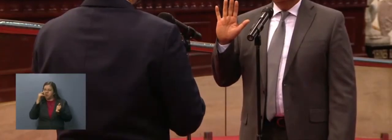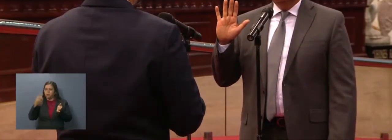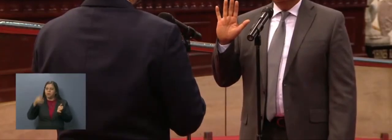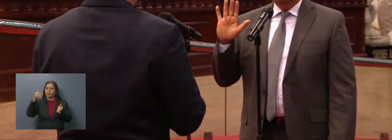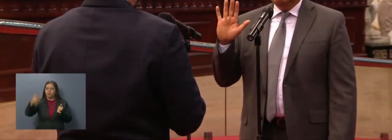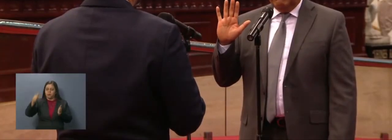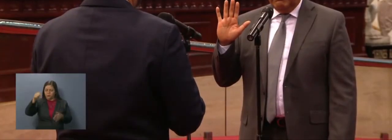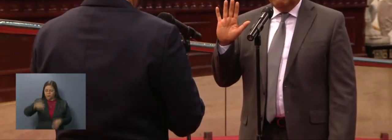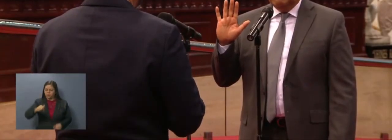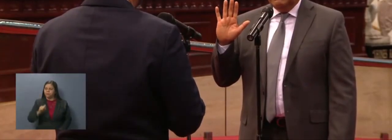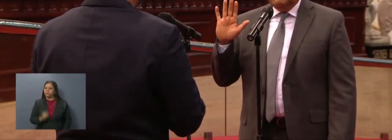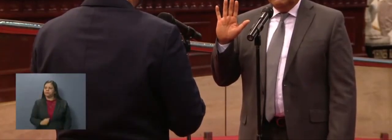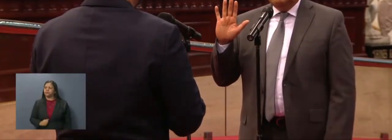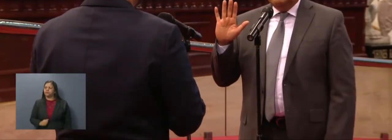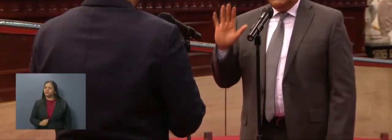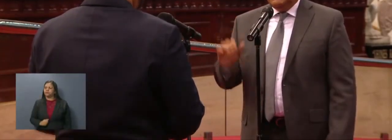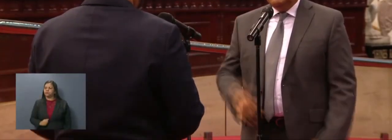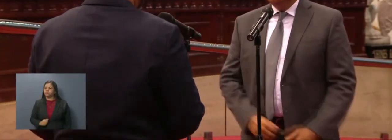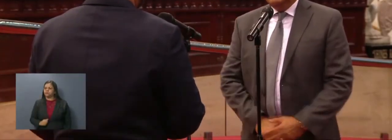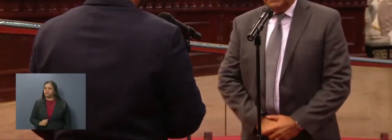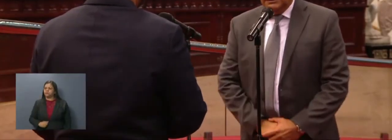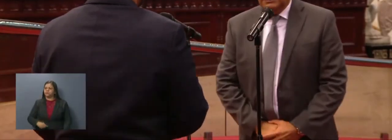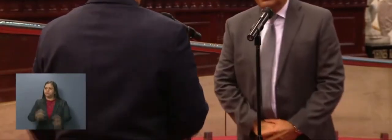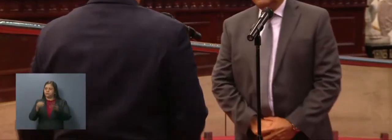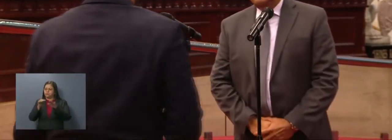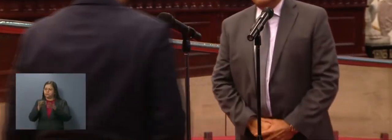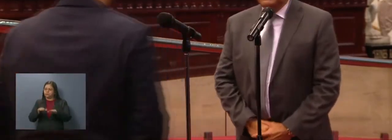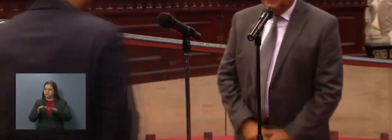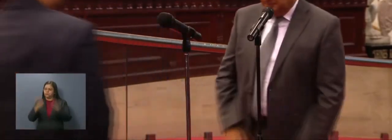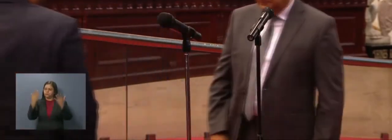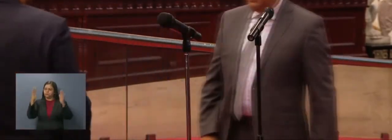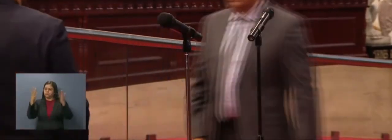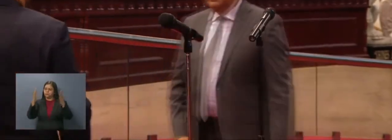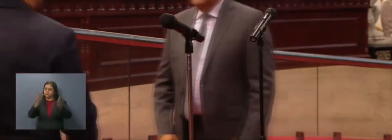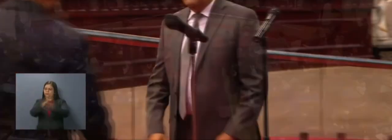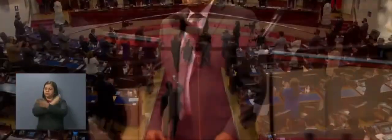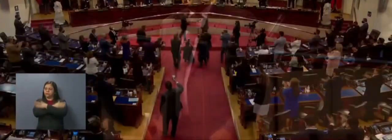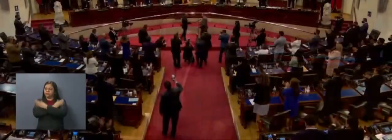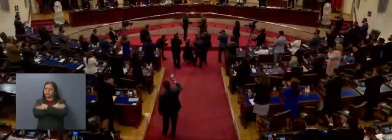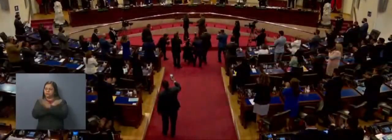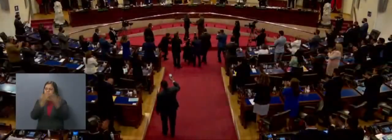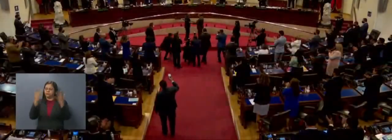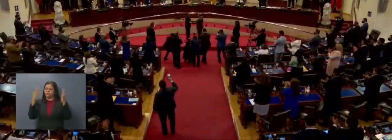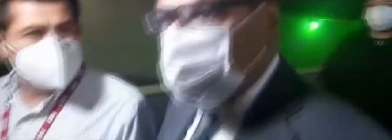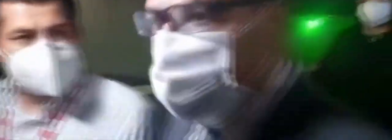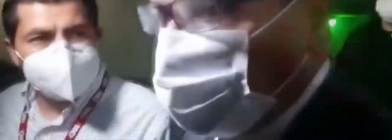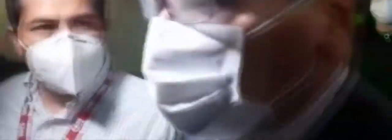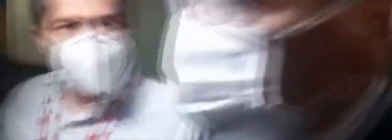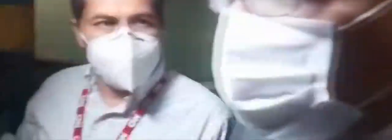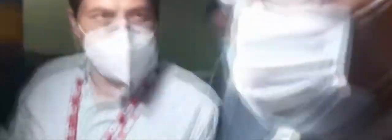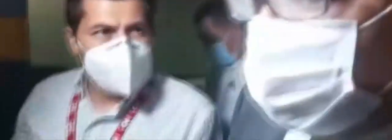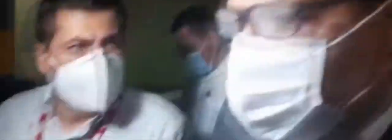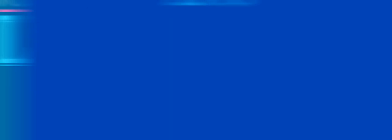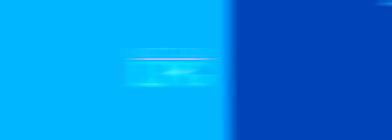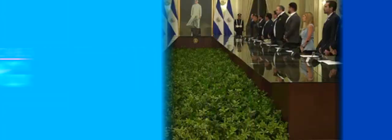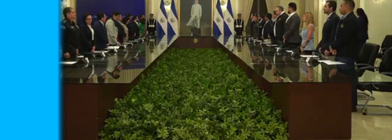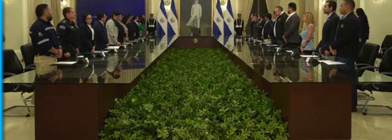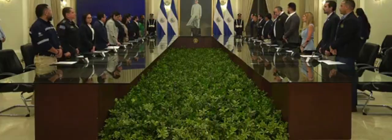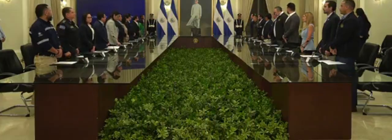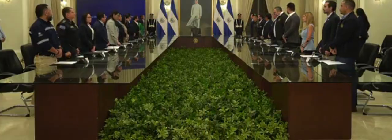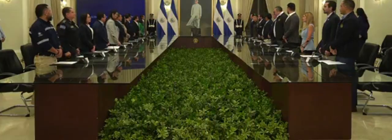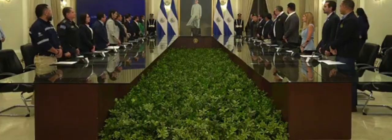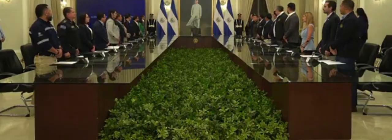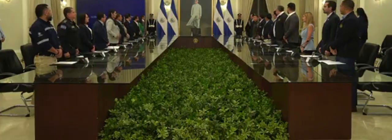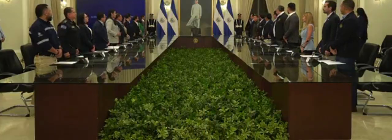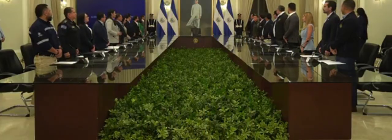sesión de corte plena realizada el 10 de marzo, López Jerez aún no ha firmado las actuaciones de los nuevos jefes y directores. En la cadena